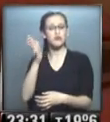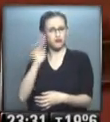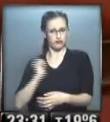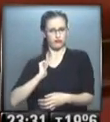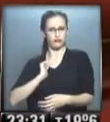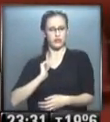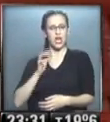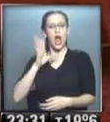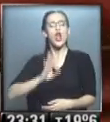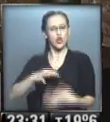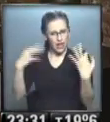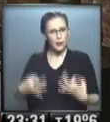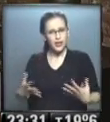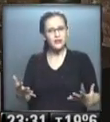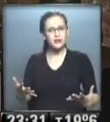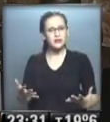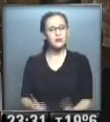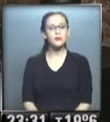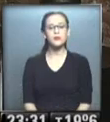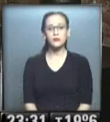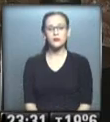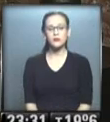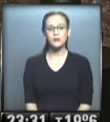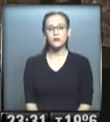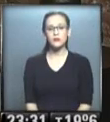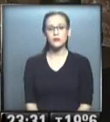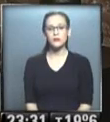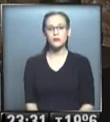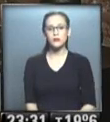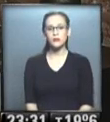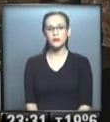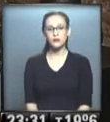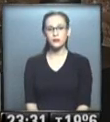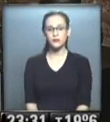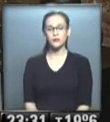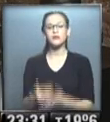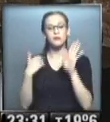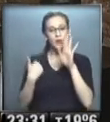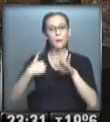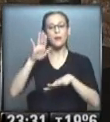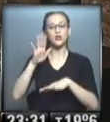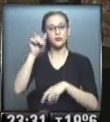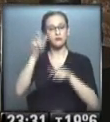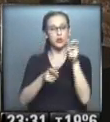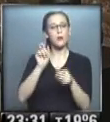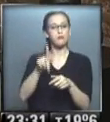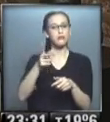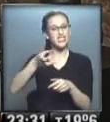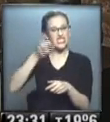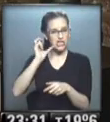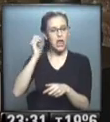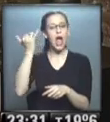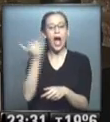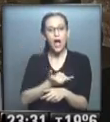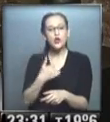es algo legítimo, ¿no? Lo que no quiere decir que la gran mayoría de Chile, creo que ha hecho un